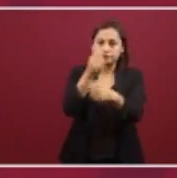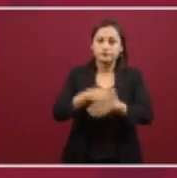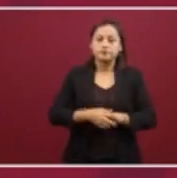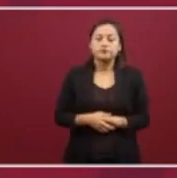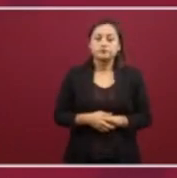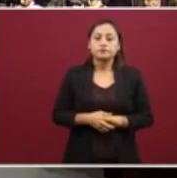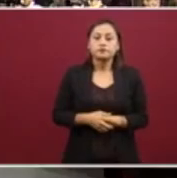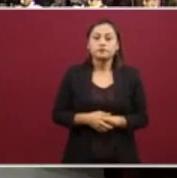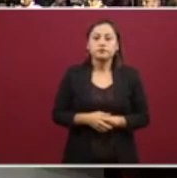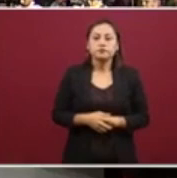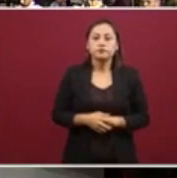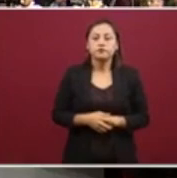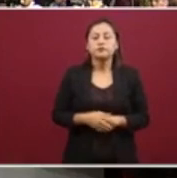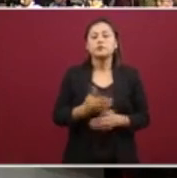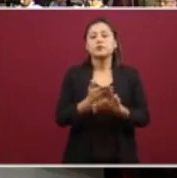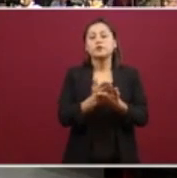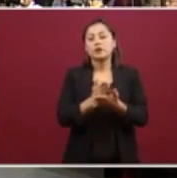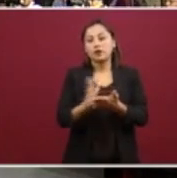también